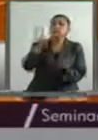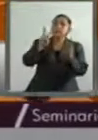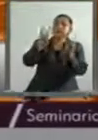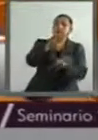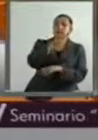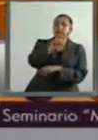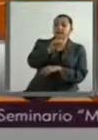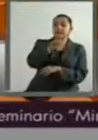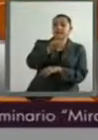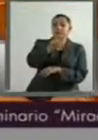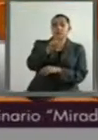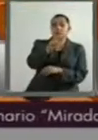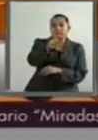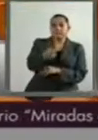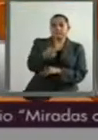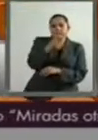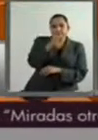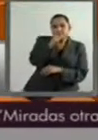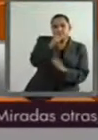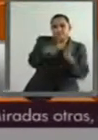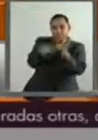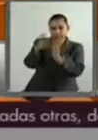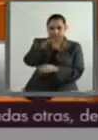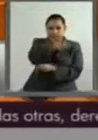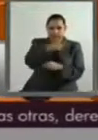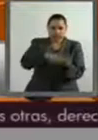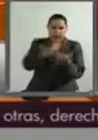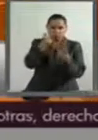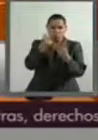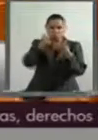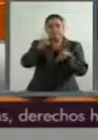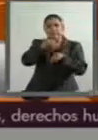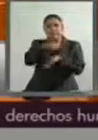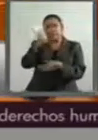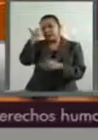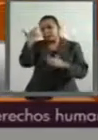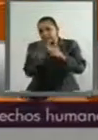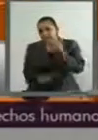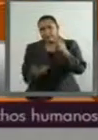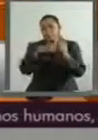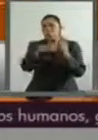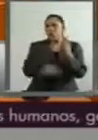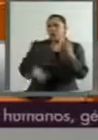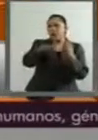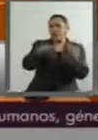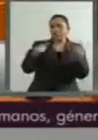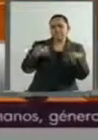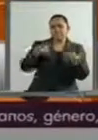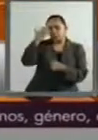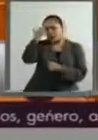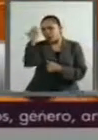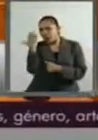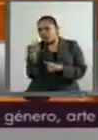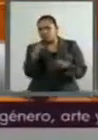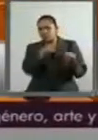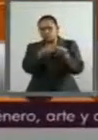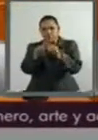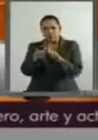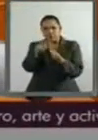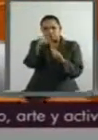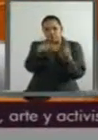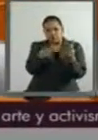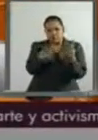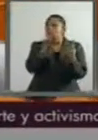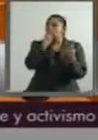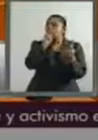a derechos humanos o delitos de lesa humanidad. Ya existe. Se trata de información relacionada con actos de corrupción de acuerdo